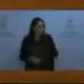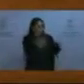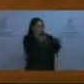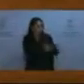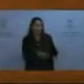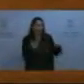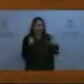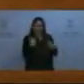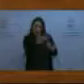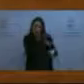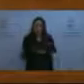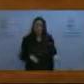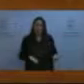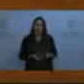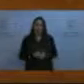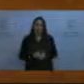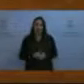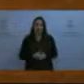ocurra.